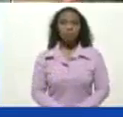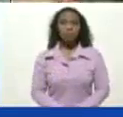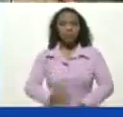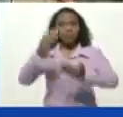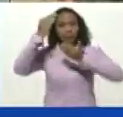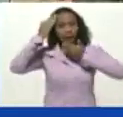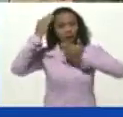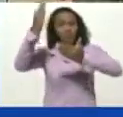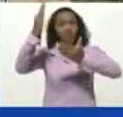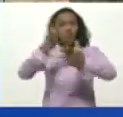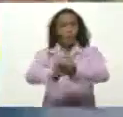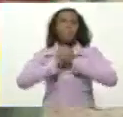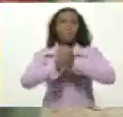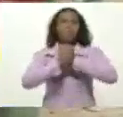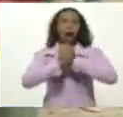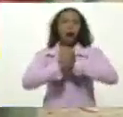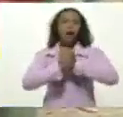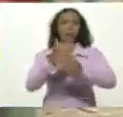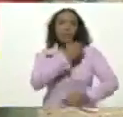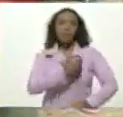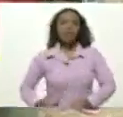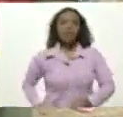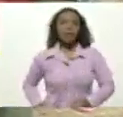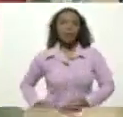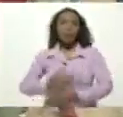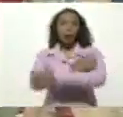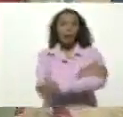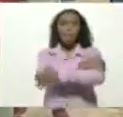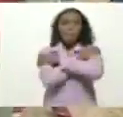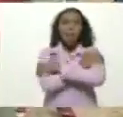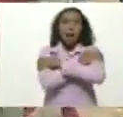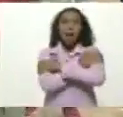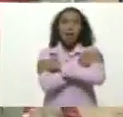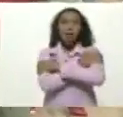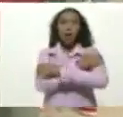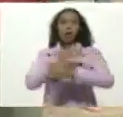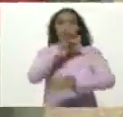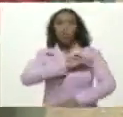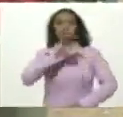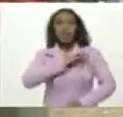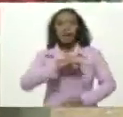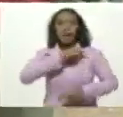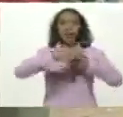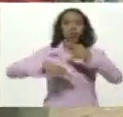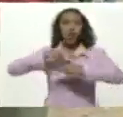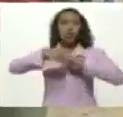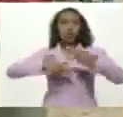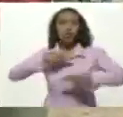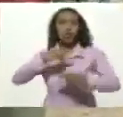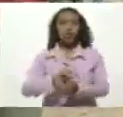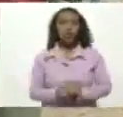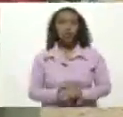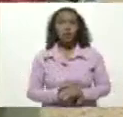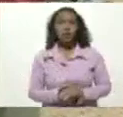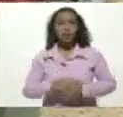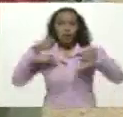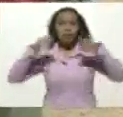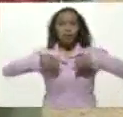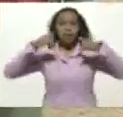Saludos, camarada presidente. Un abrazo solidario y revolucionario desde